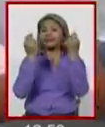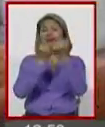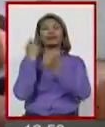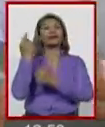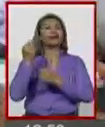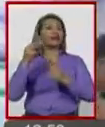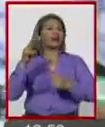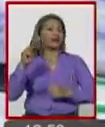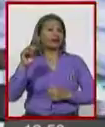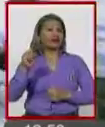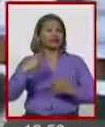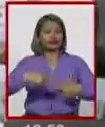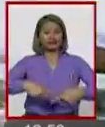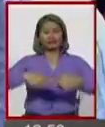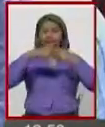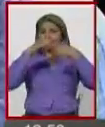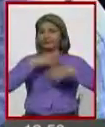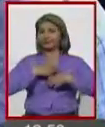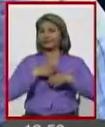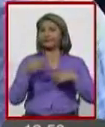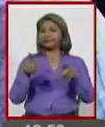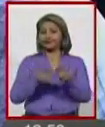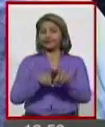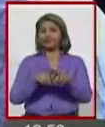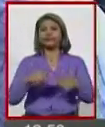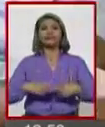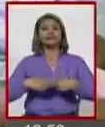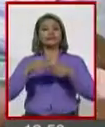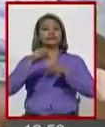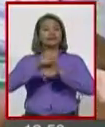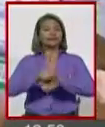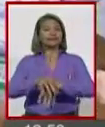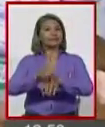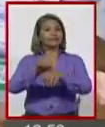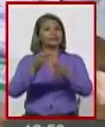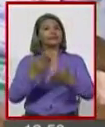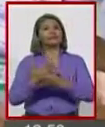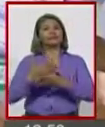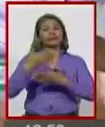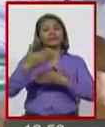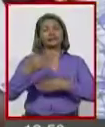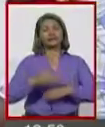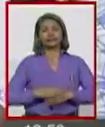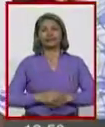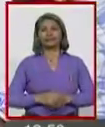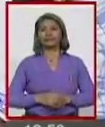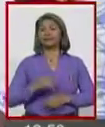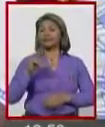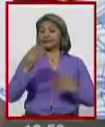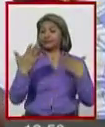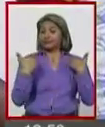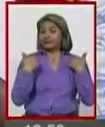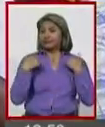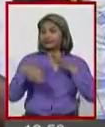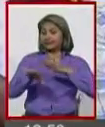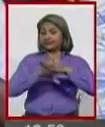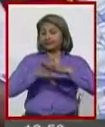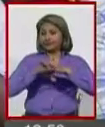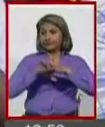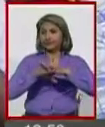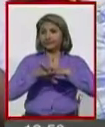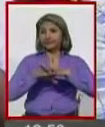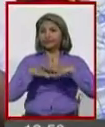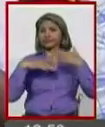sectores movilizados a levantar sus medidas, al igual que ellos suspenden la marcha que estaba convocada para esta jornada. No tiene ningún